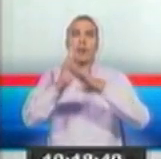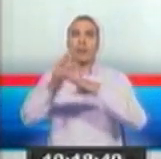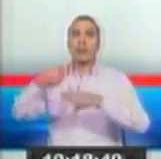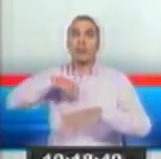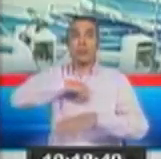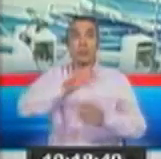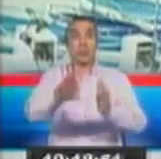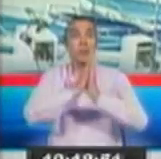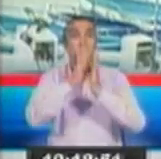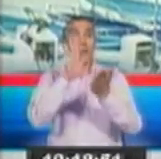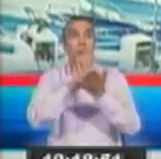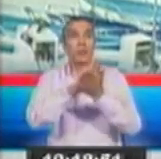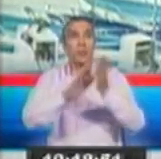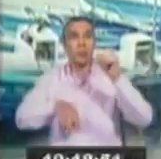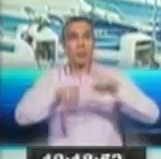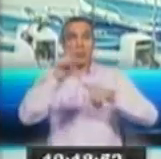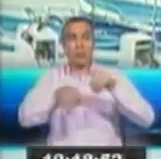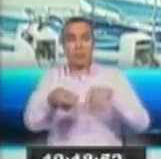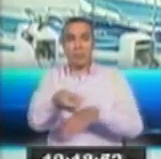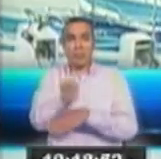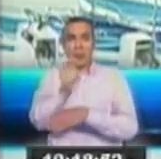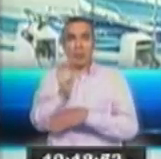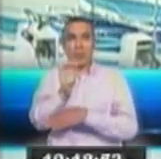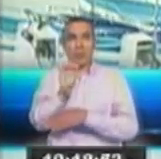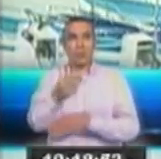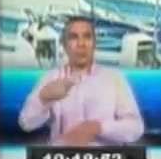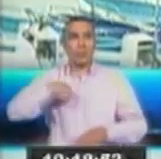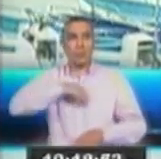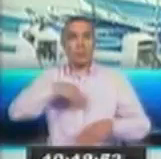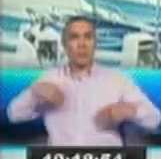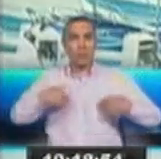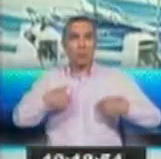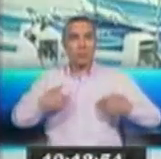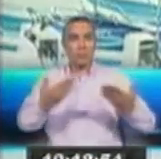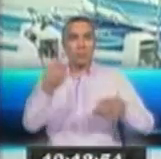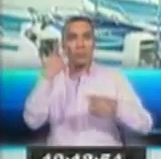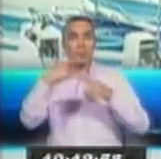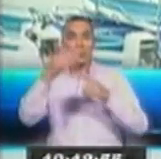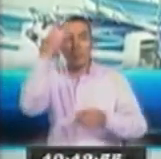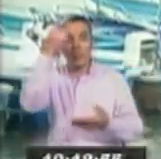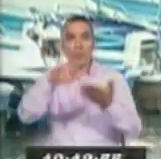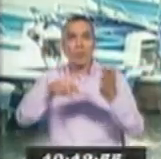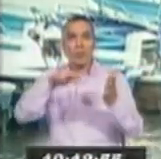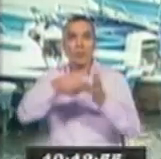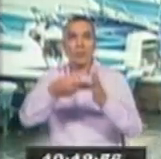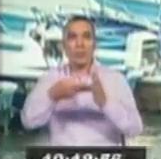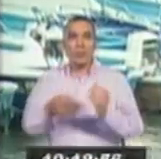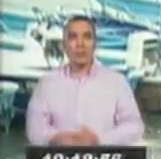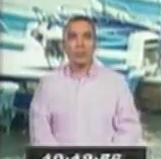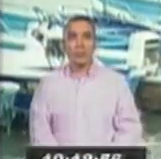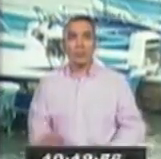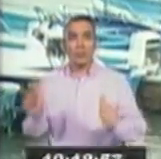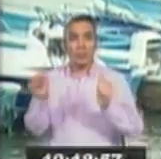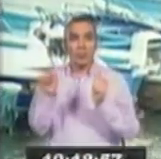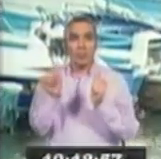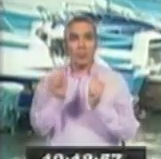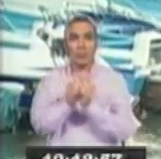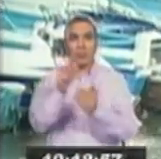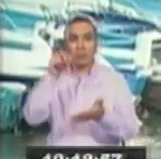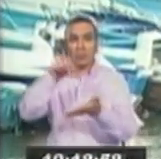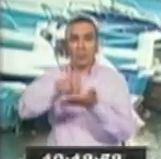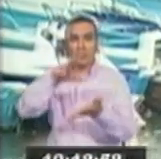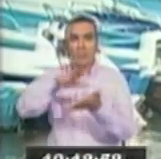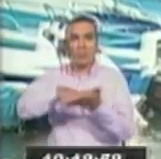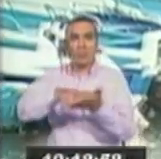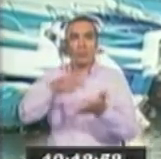tranquilidad, en este caso a los compañeros pescadores de estas especies, de los pelágicos pequeños, porque se entiende que, de acuerdo al decreto emitido por